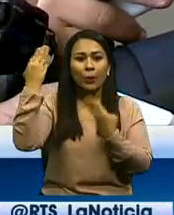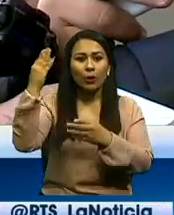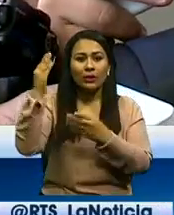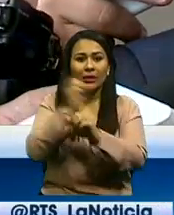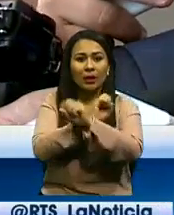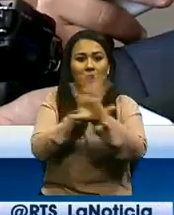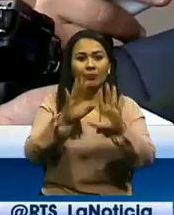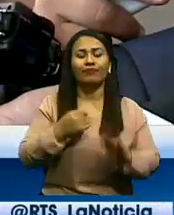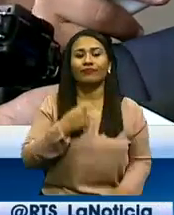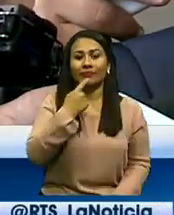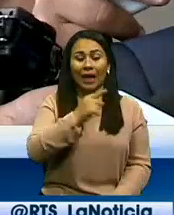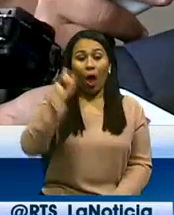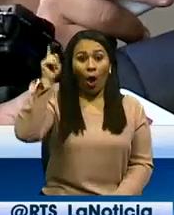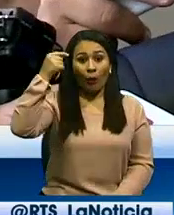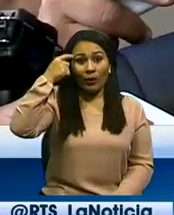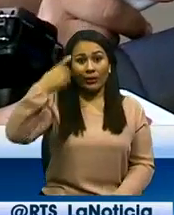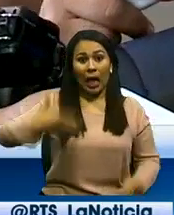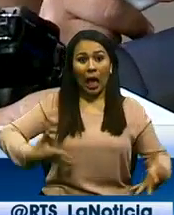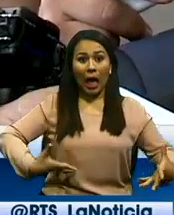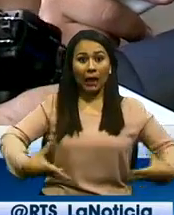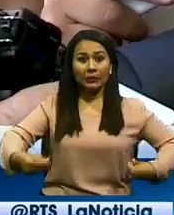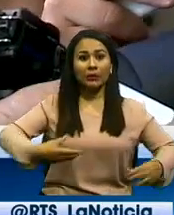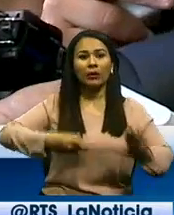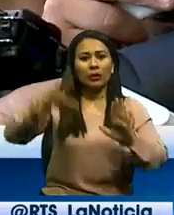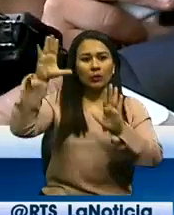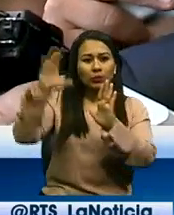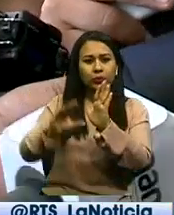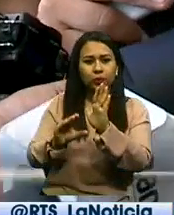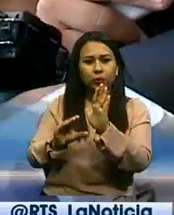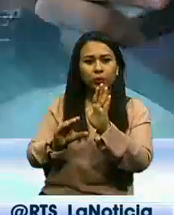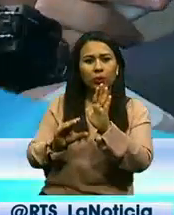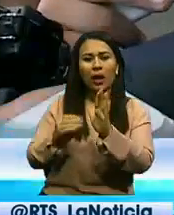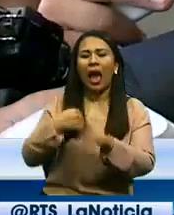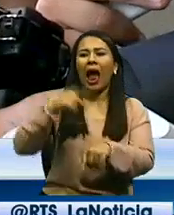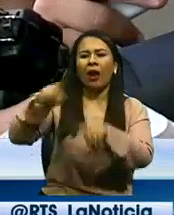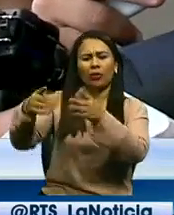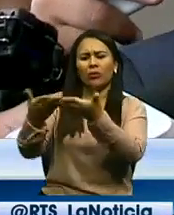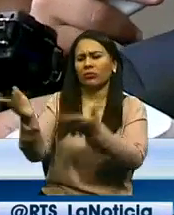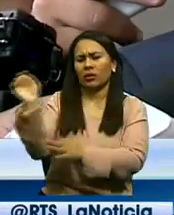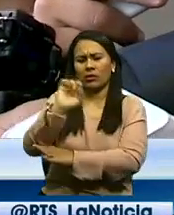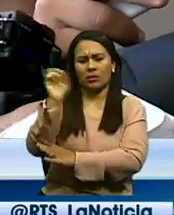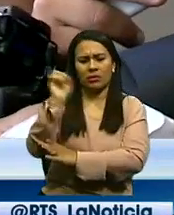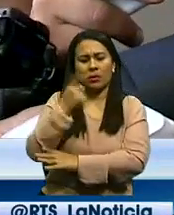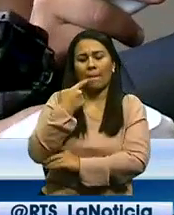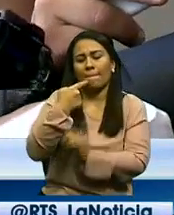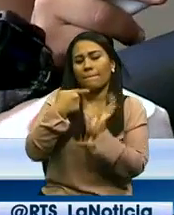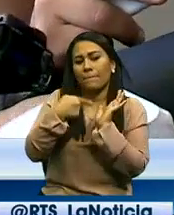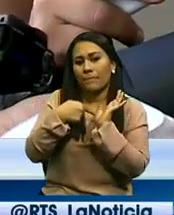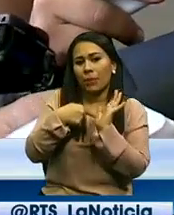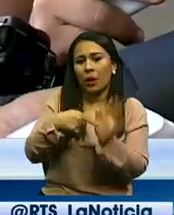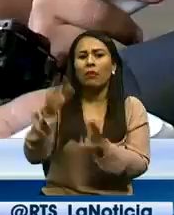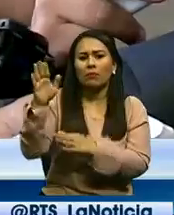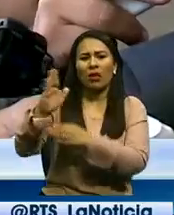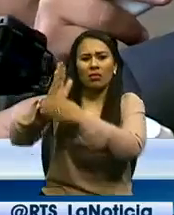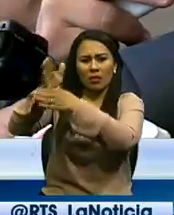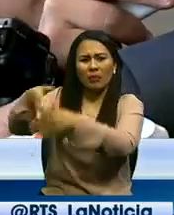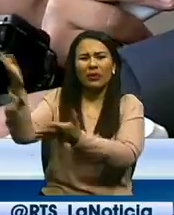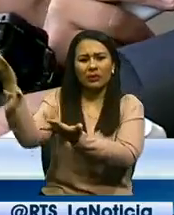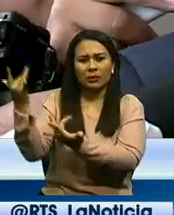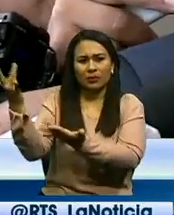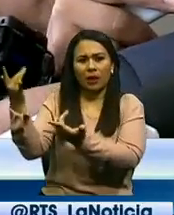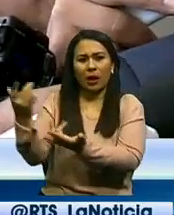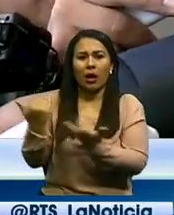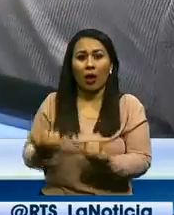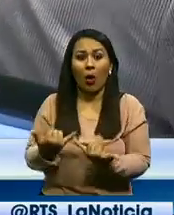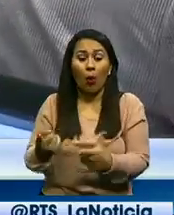bajar el gasto, especialmente en aquellas inversiones innecesarias, aquellas inversiones que pueden esperar y que no son en